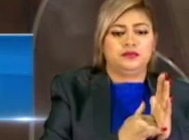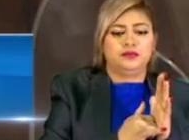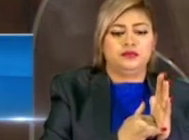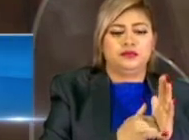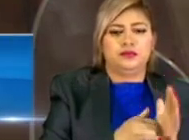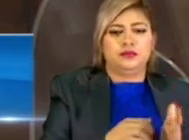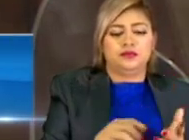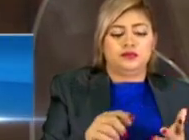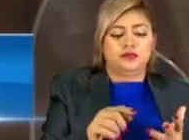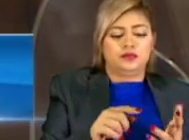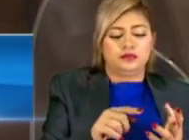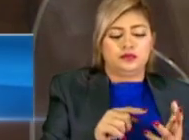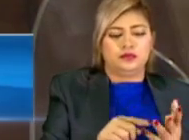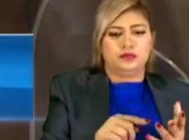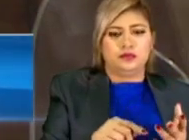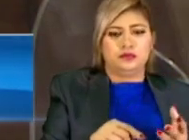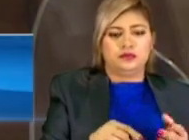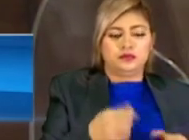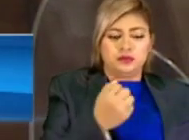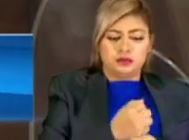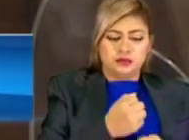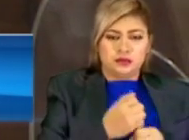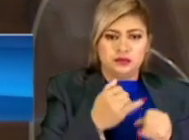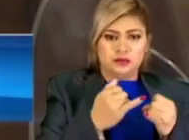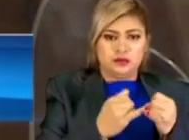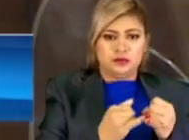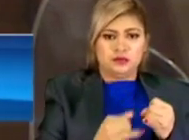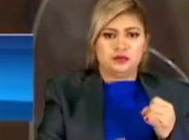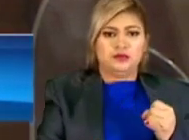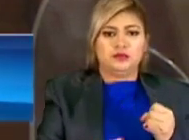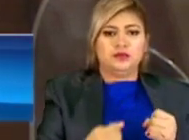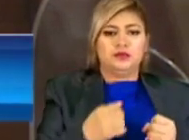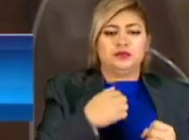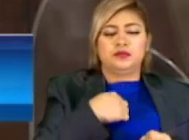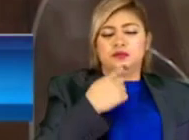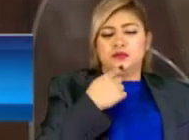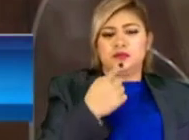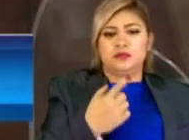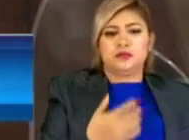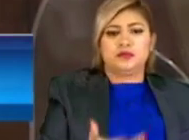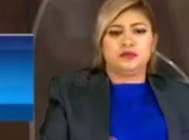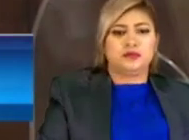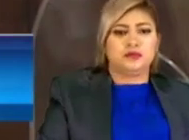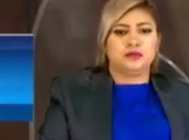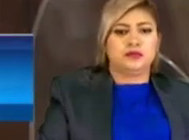Respecto a las obras terminadas, voy a mencionar algunas.